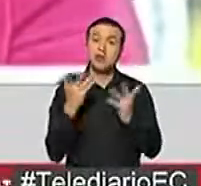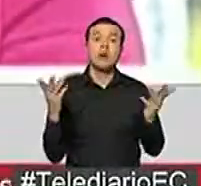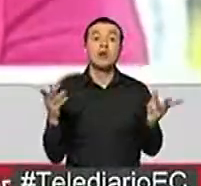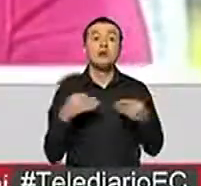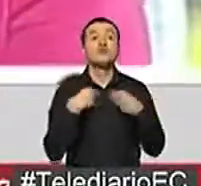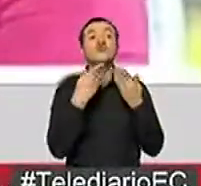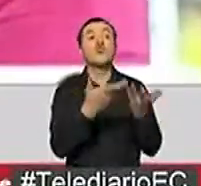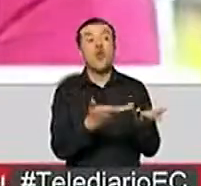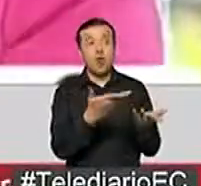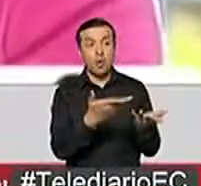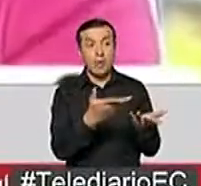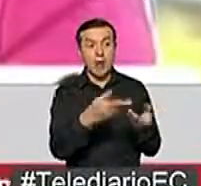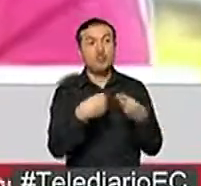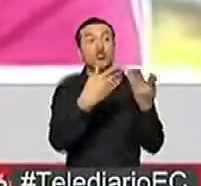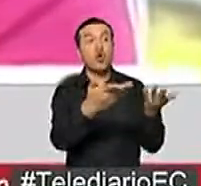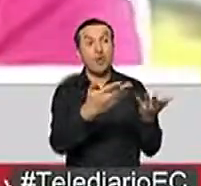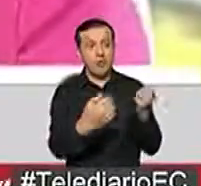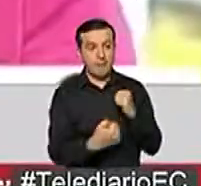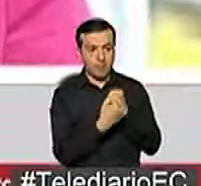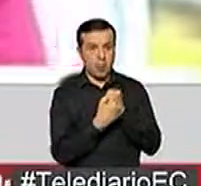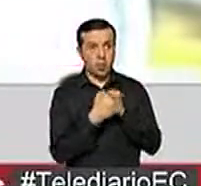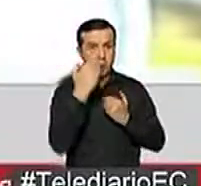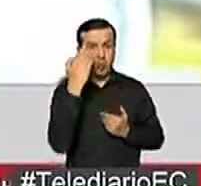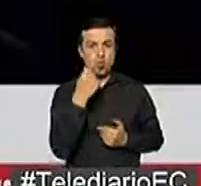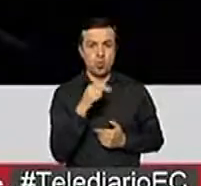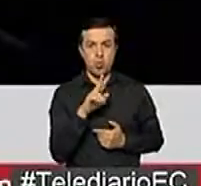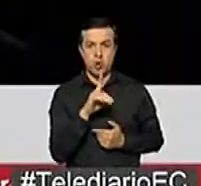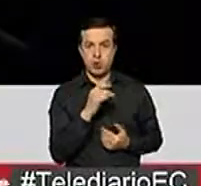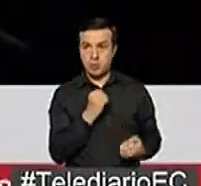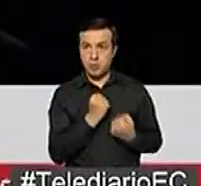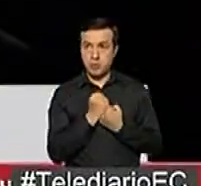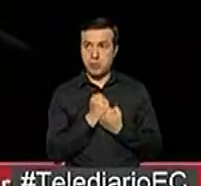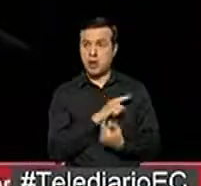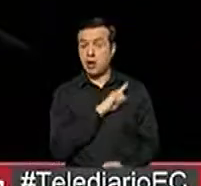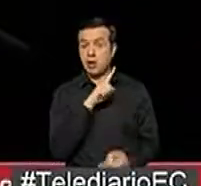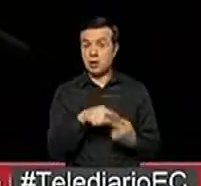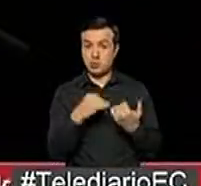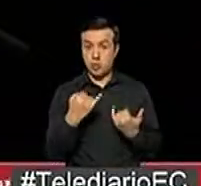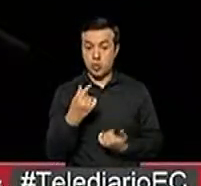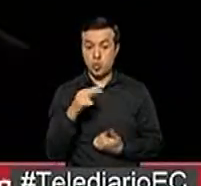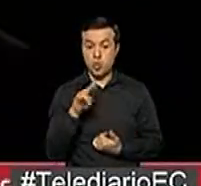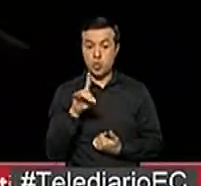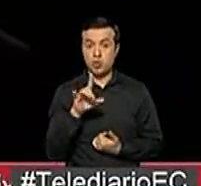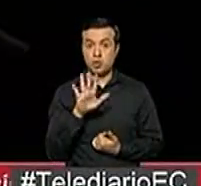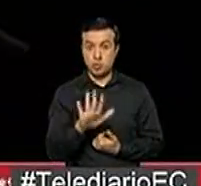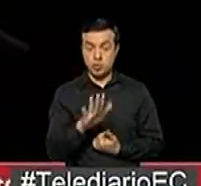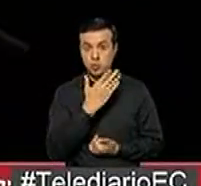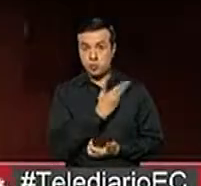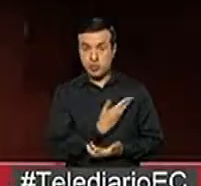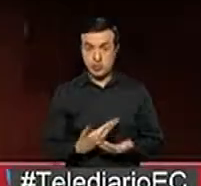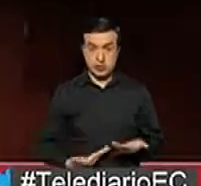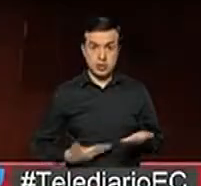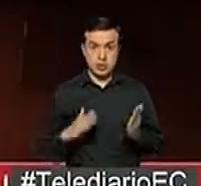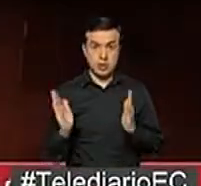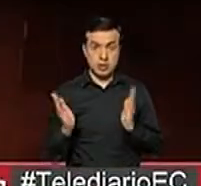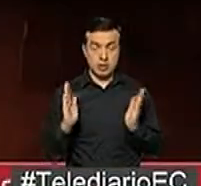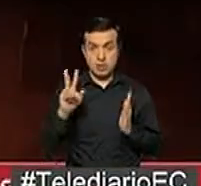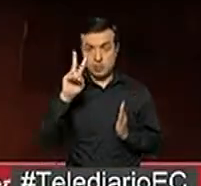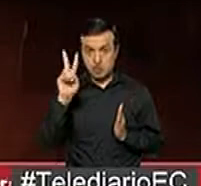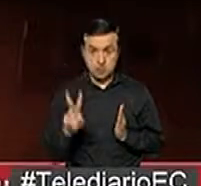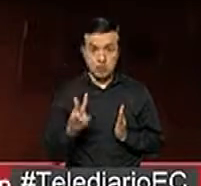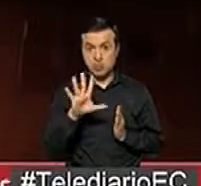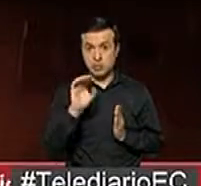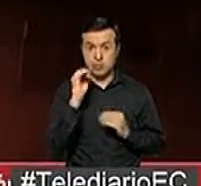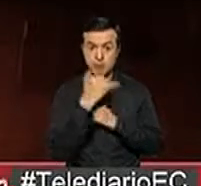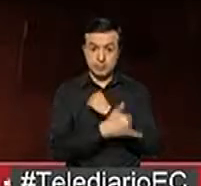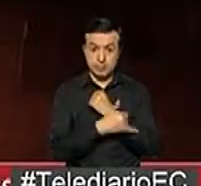Esequibo para ganar más apoyo político para el señor Guaidó. Hasta el momento, Juan Guaidó, reconocido como presidente interino de Venezuela por más de